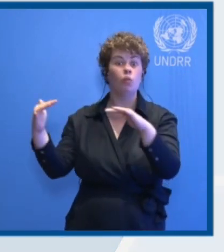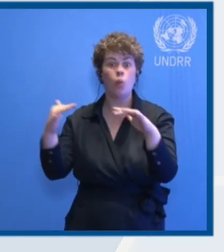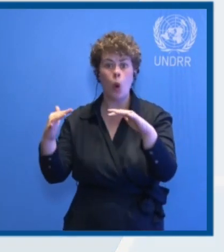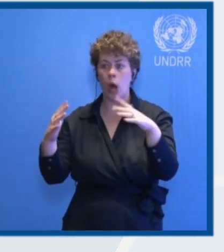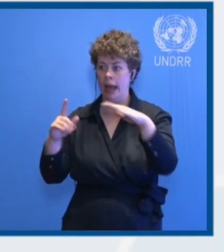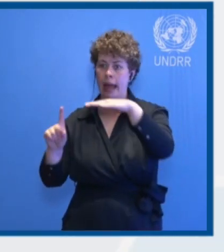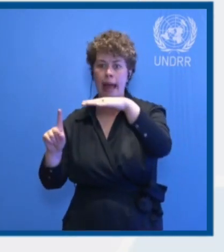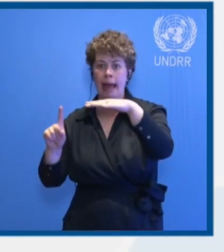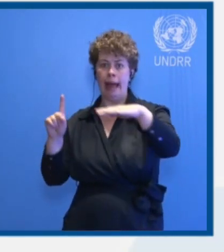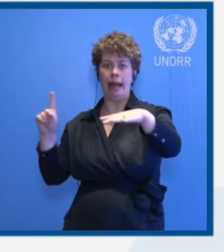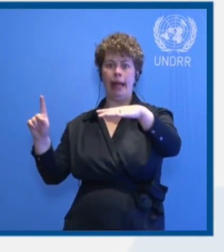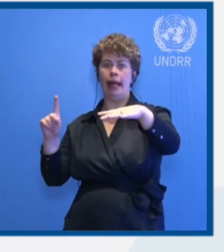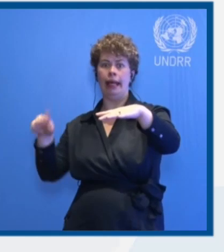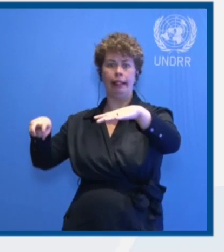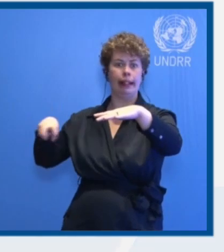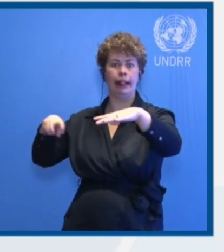with